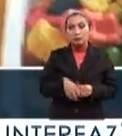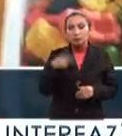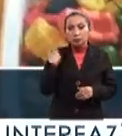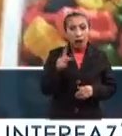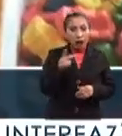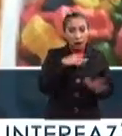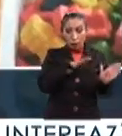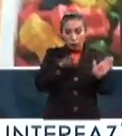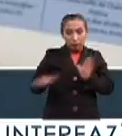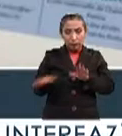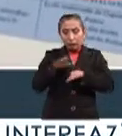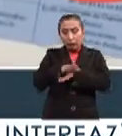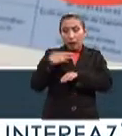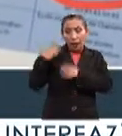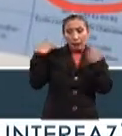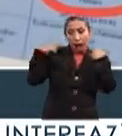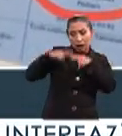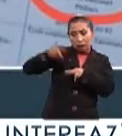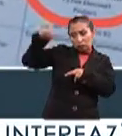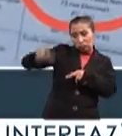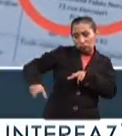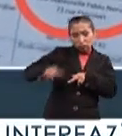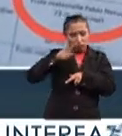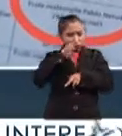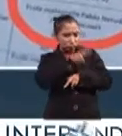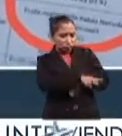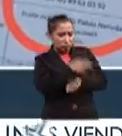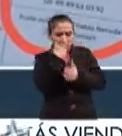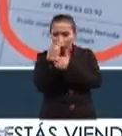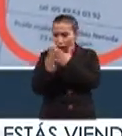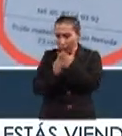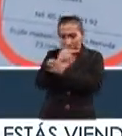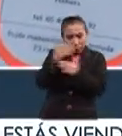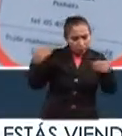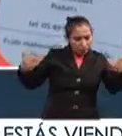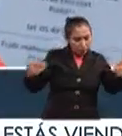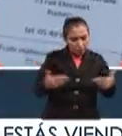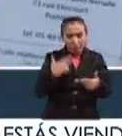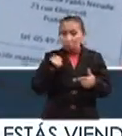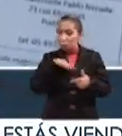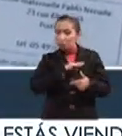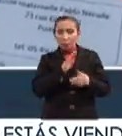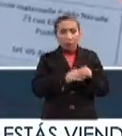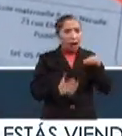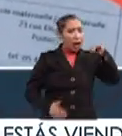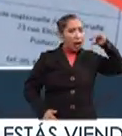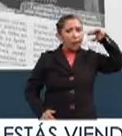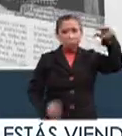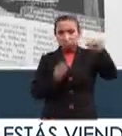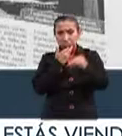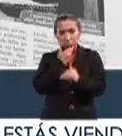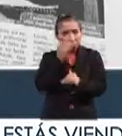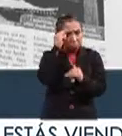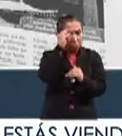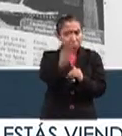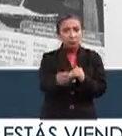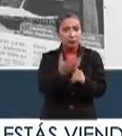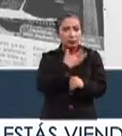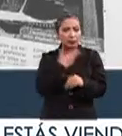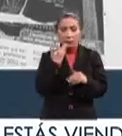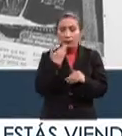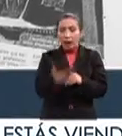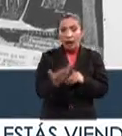pero en cuanto al magisterio y en cuanto a los programas, nosotros estamos muy capacitados y tenemos